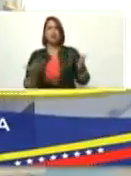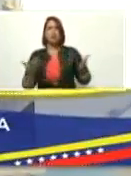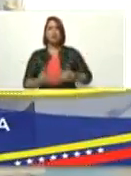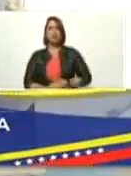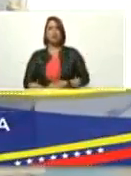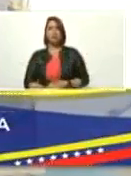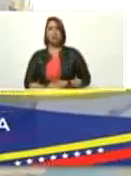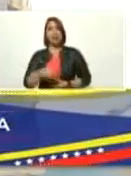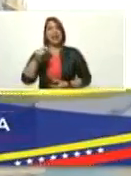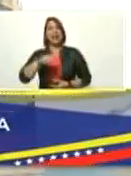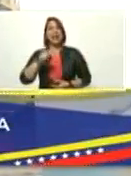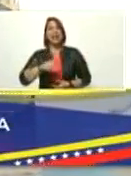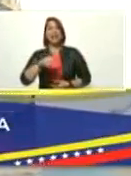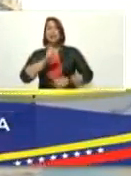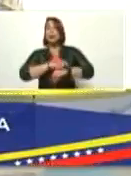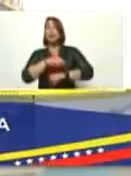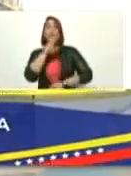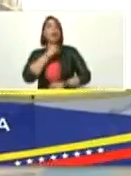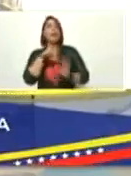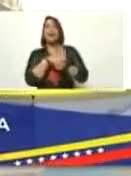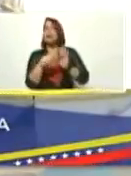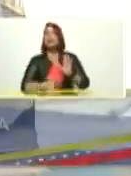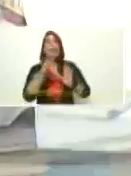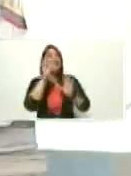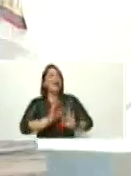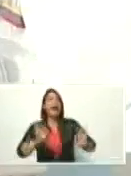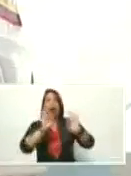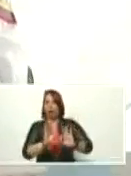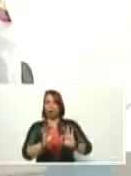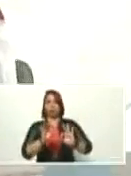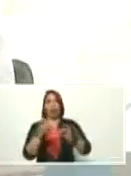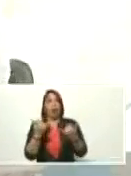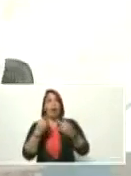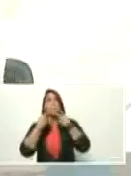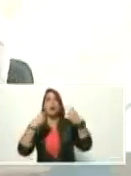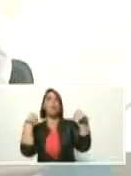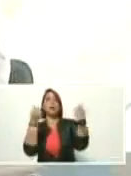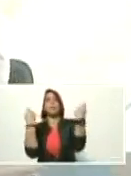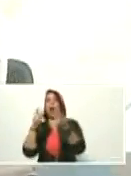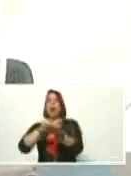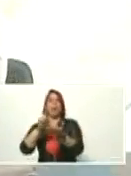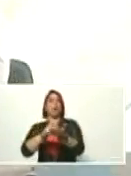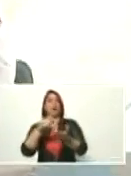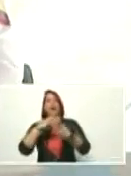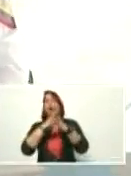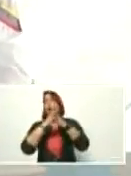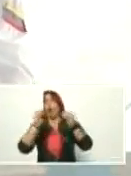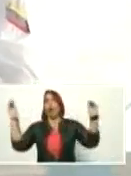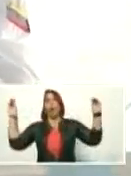En este tiempo no hay derecho, ¿verdad? De autor ni nada de eso. Ahora publicamos en...